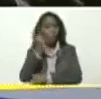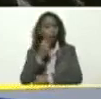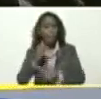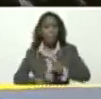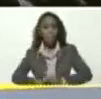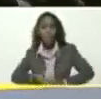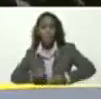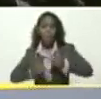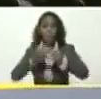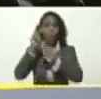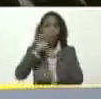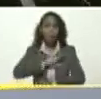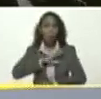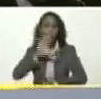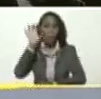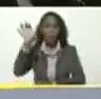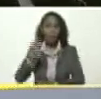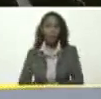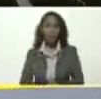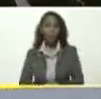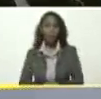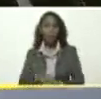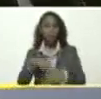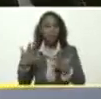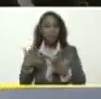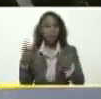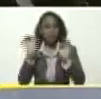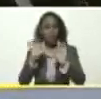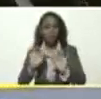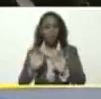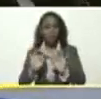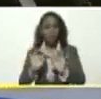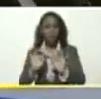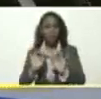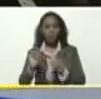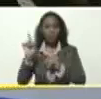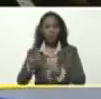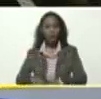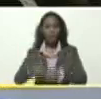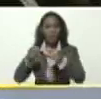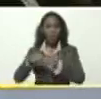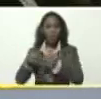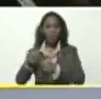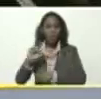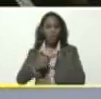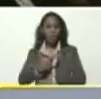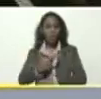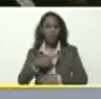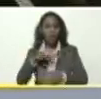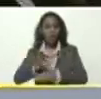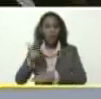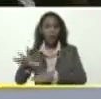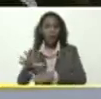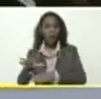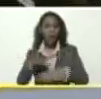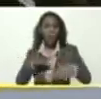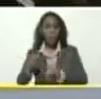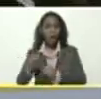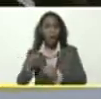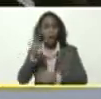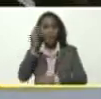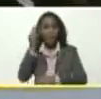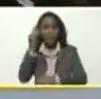reconstruir su patria desde la nada. Desde la destrucción y la división que la dejaron el imperio francés y el